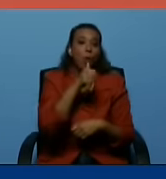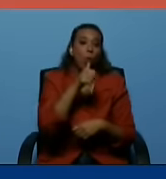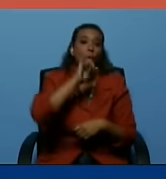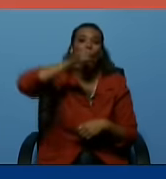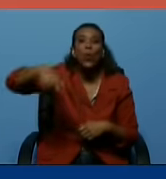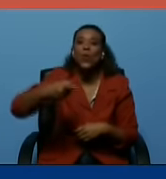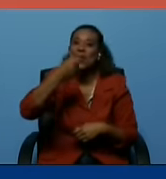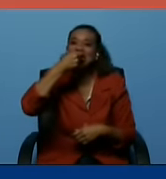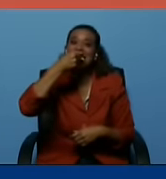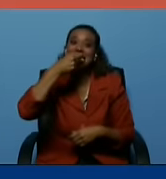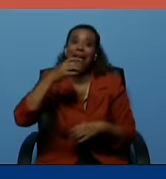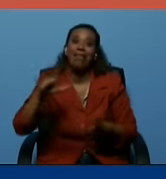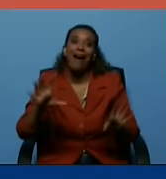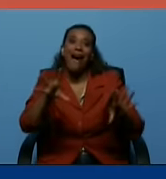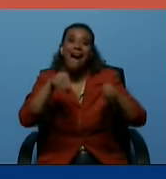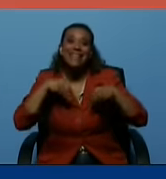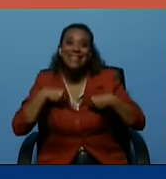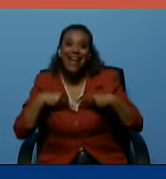jugo verde.